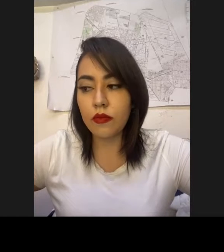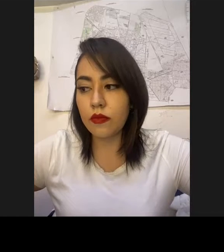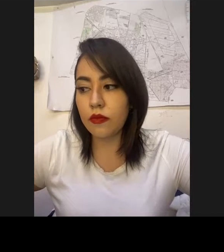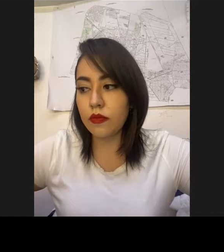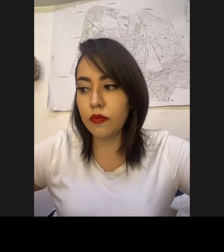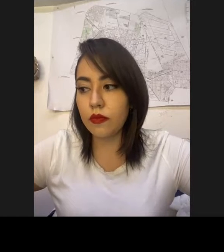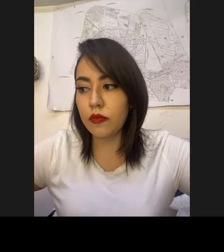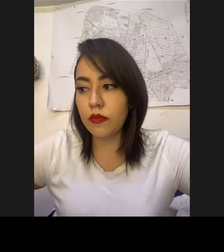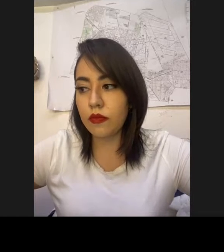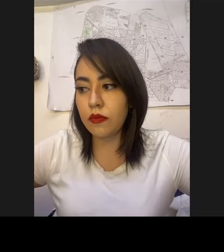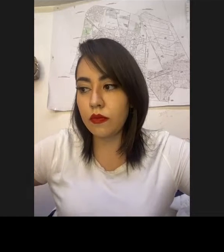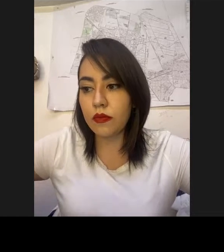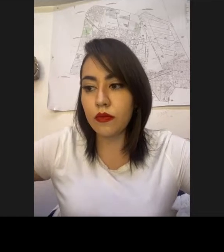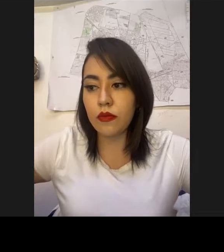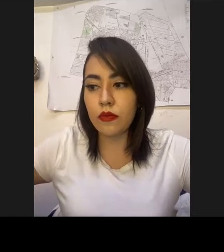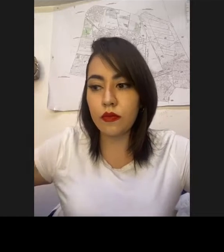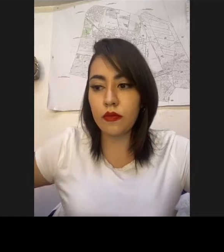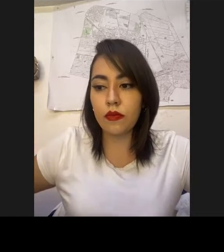ordinaria de la Comisión de Juventud.